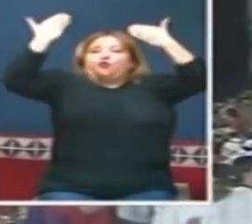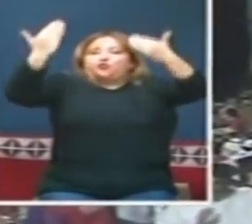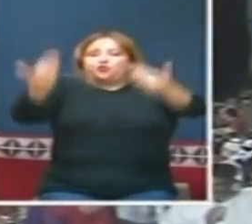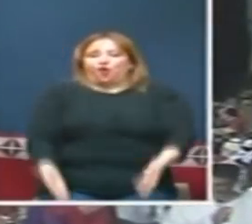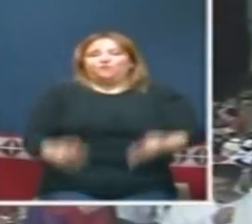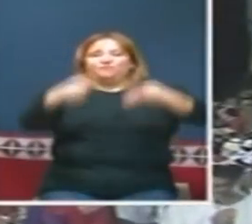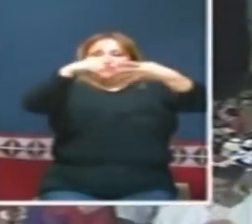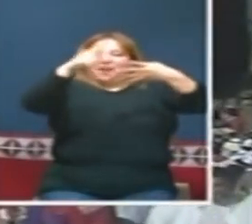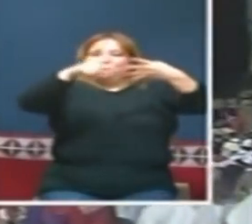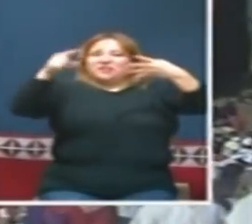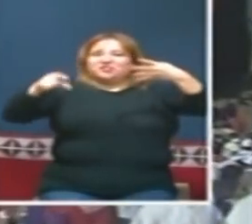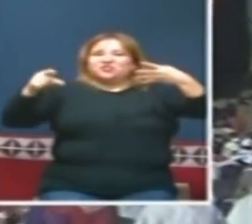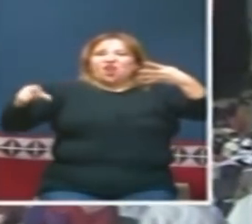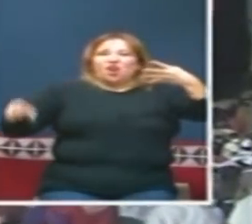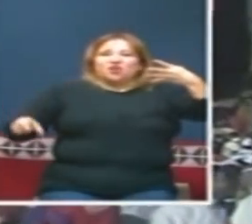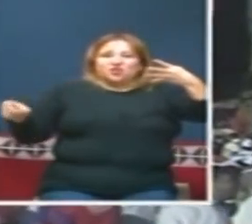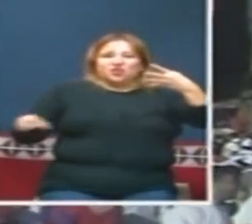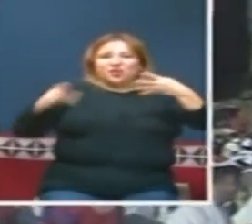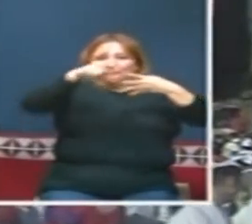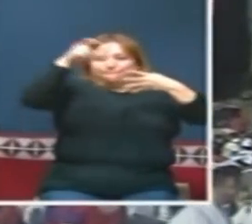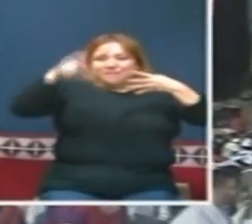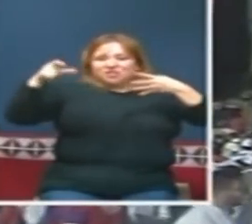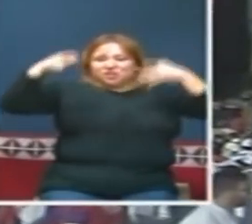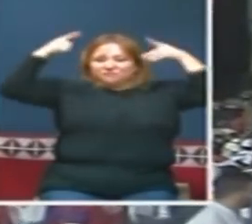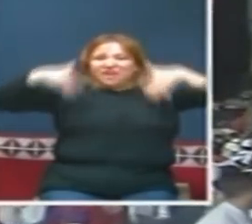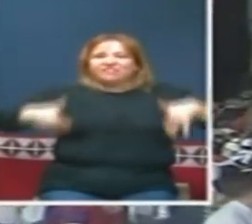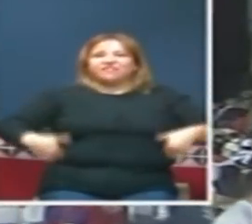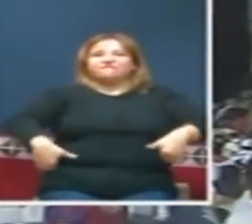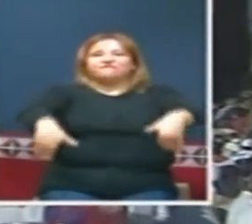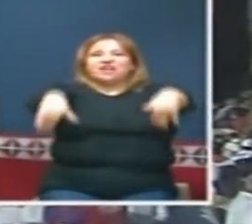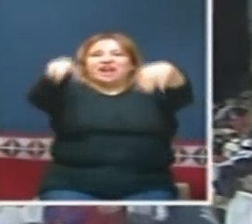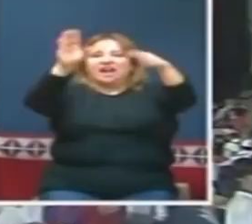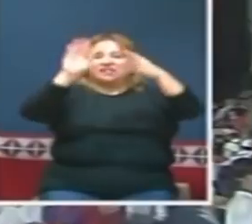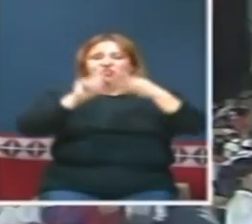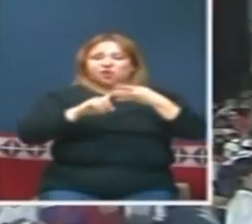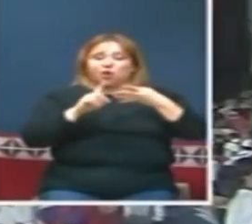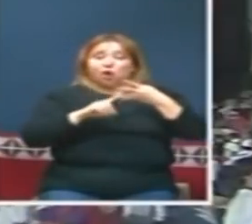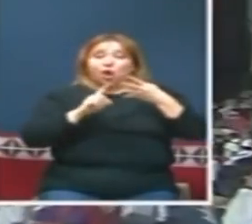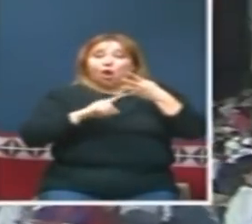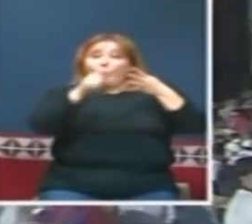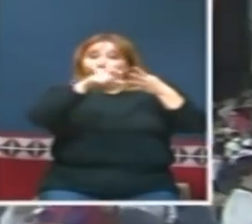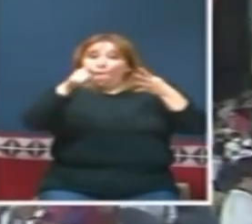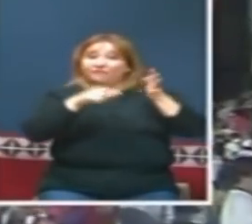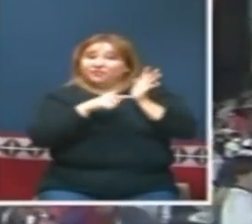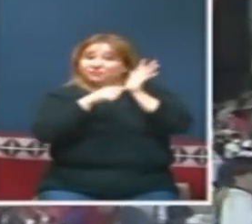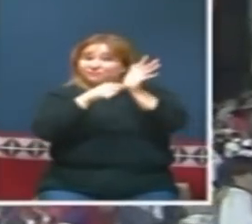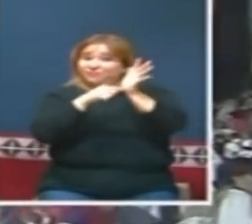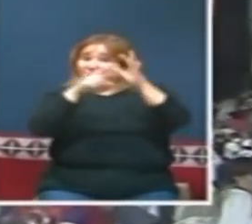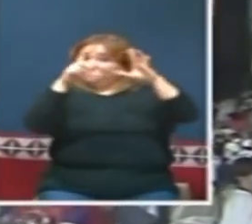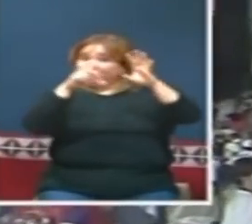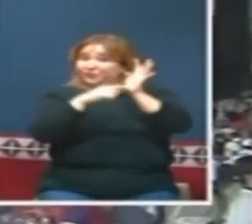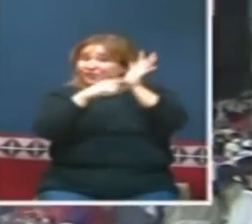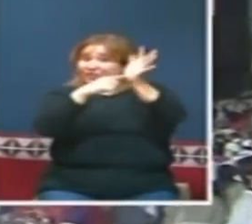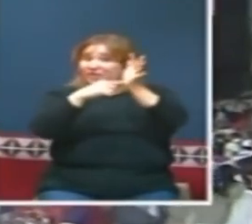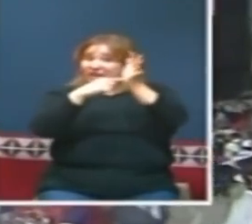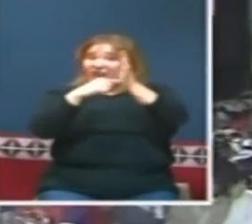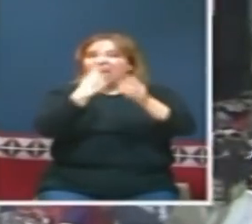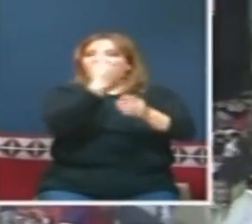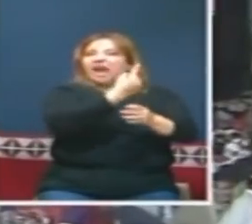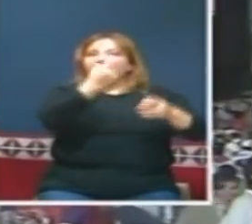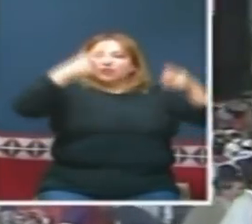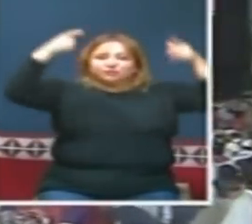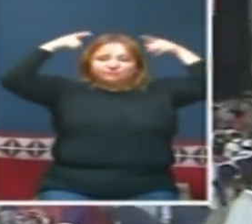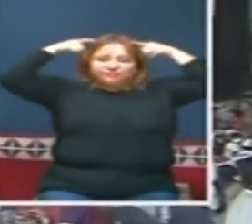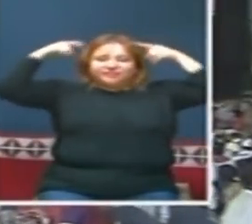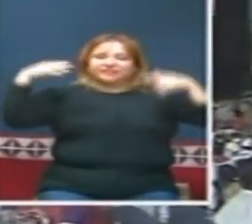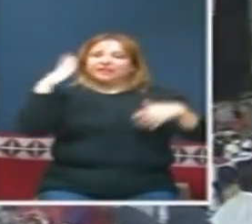nuestros 4 mártires riojanos. Comentarles también que están las imágenes patronas de cada decanato de